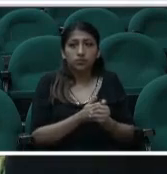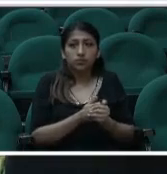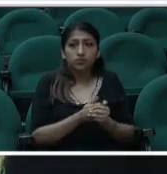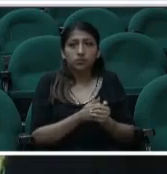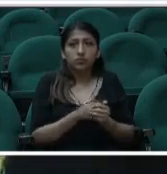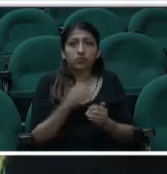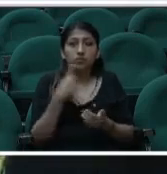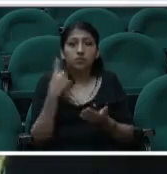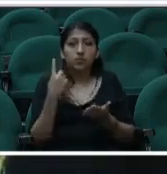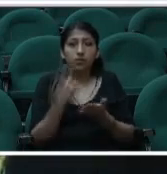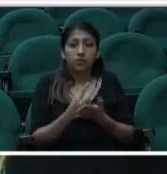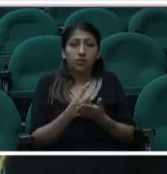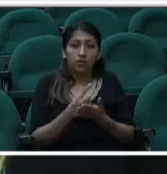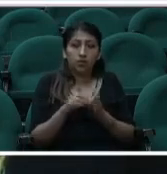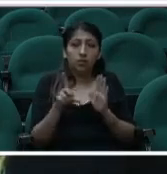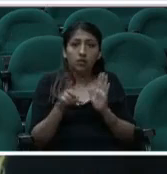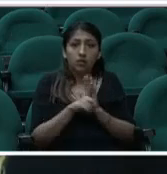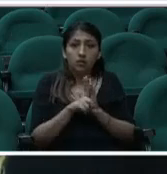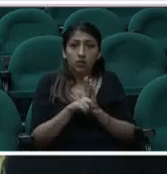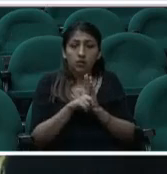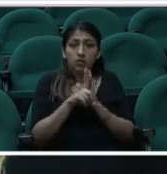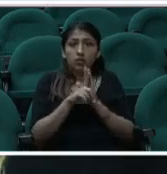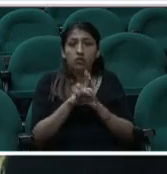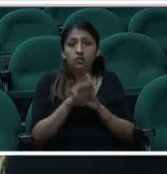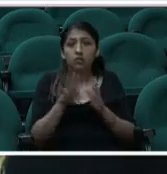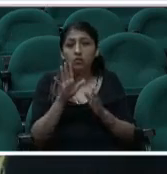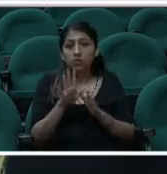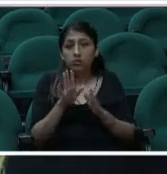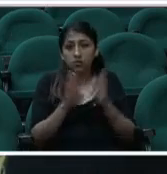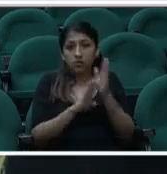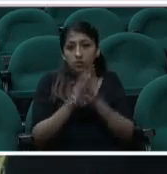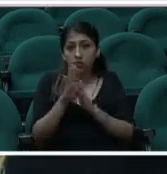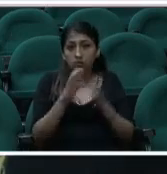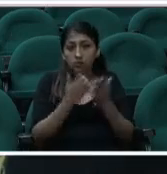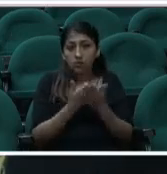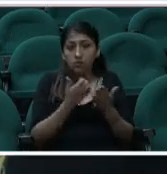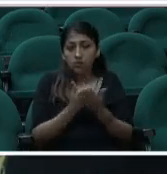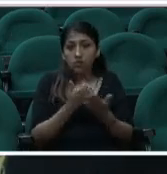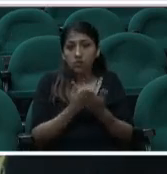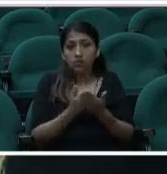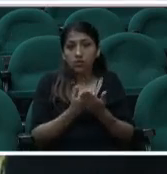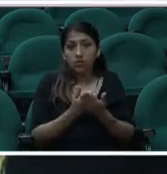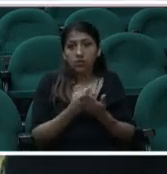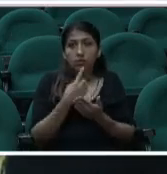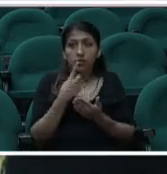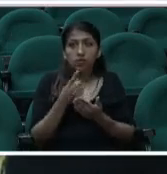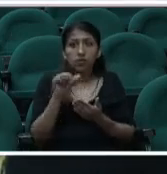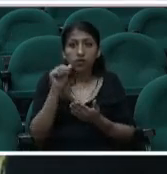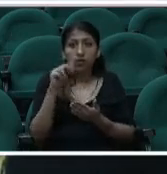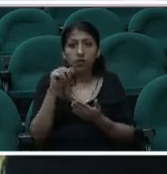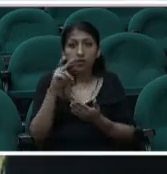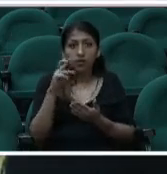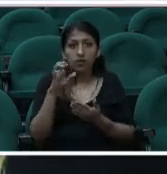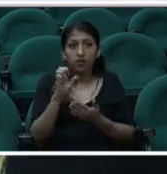si bien es cierto la ley orgánica de simplificación y probidad tributaria a la que hace mención andré